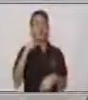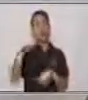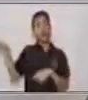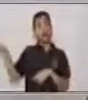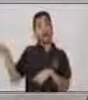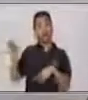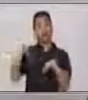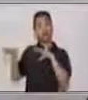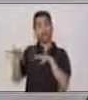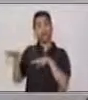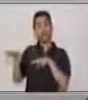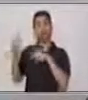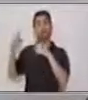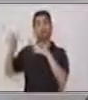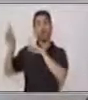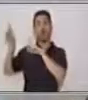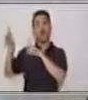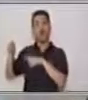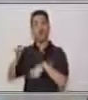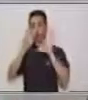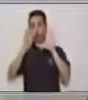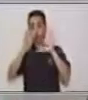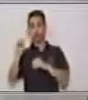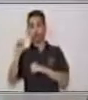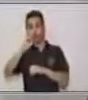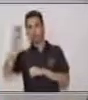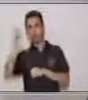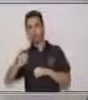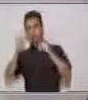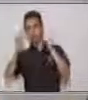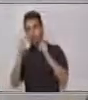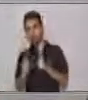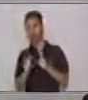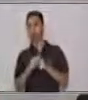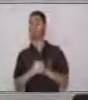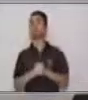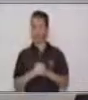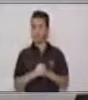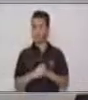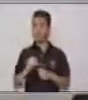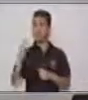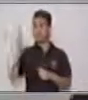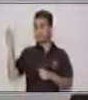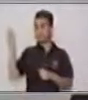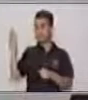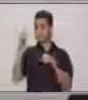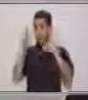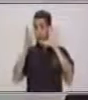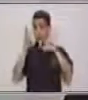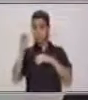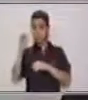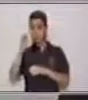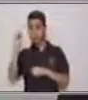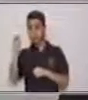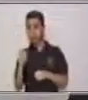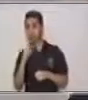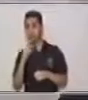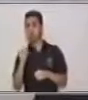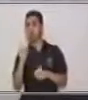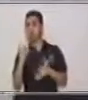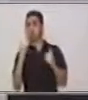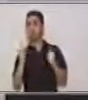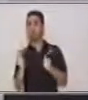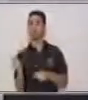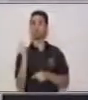un 80% de los alumnos. ¿Qué quiere decir? Que ese 80%, si me preguntan, ¿pero cuántos